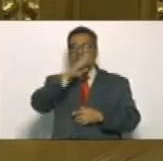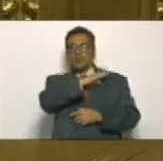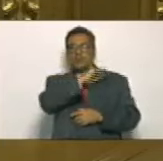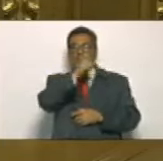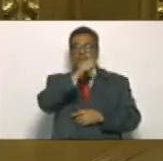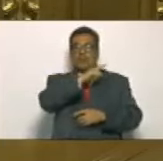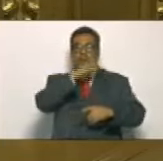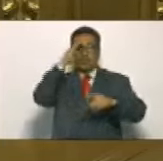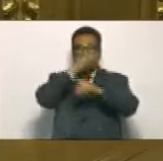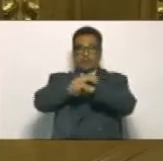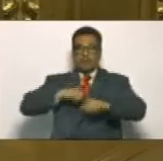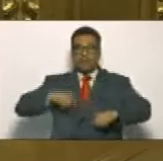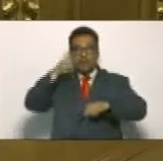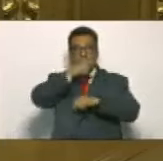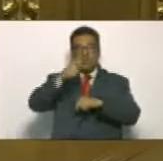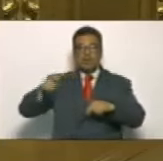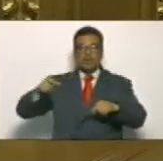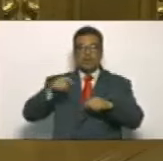pueblo soberano.